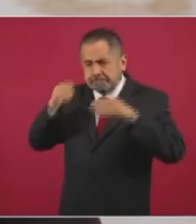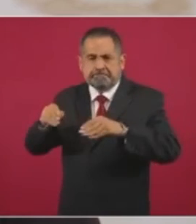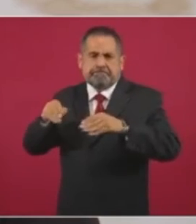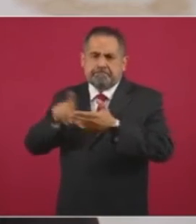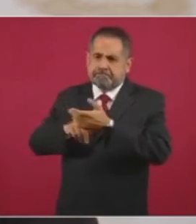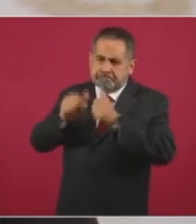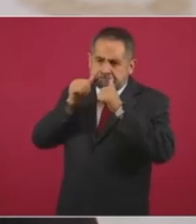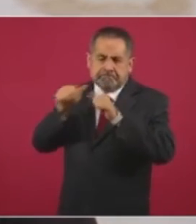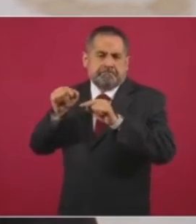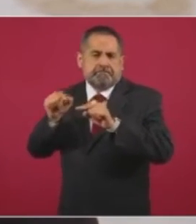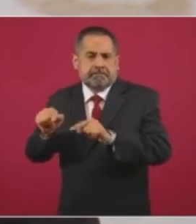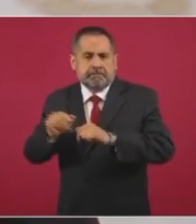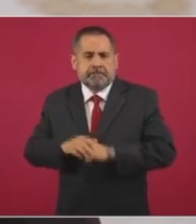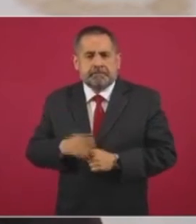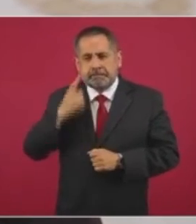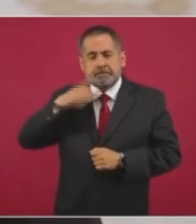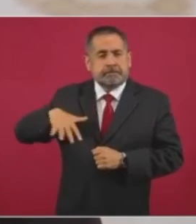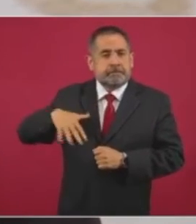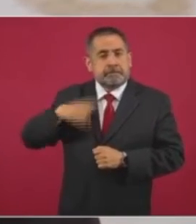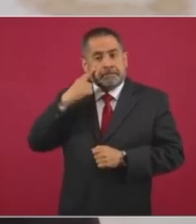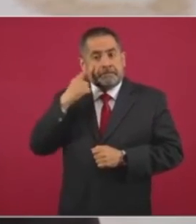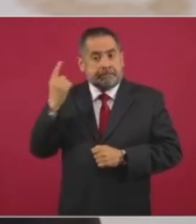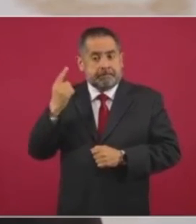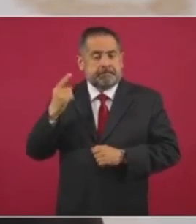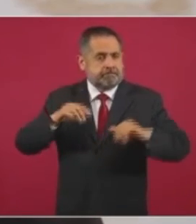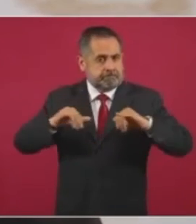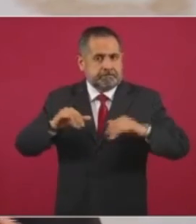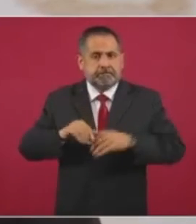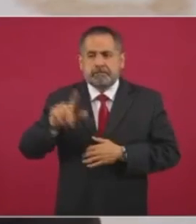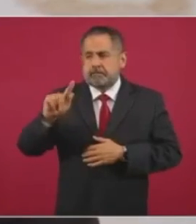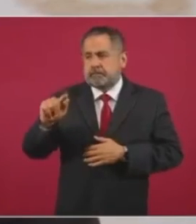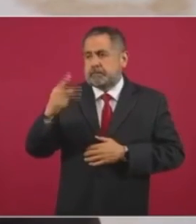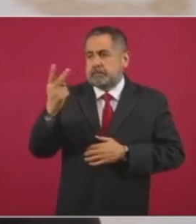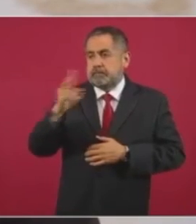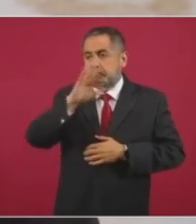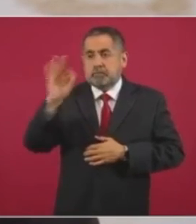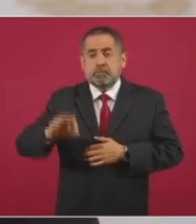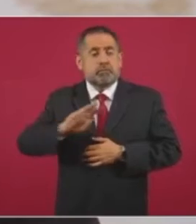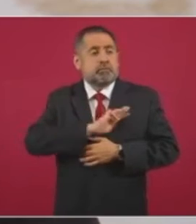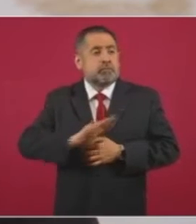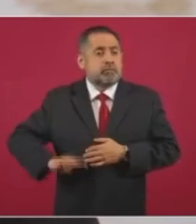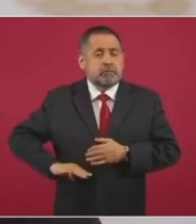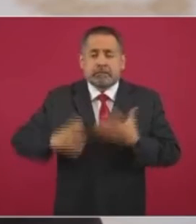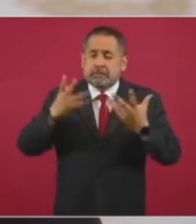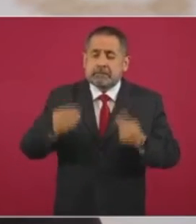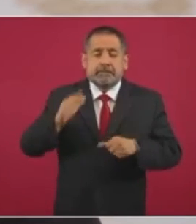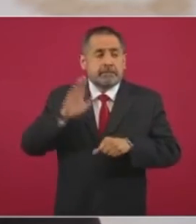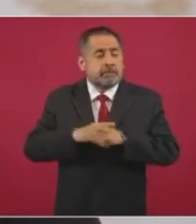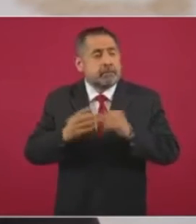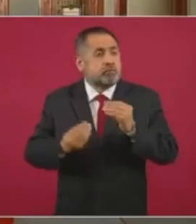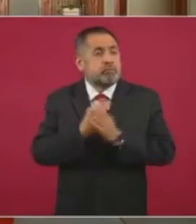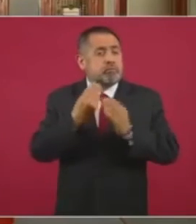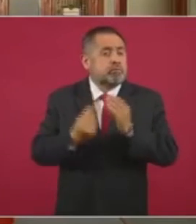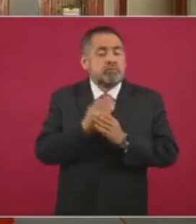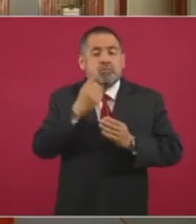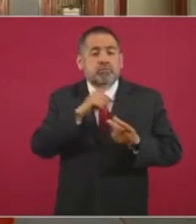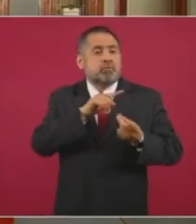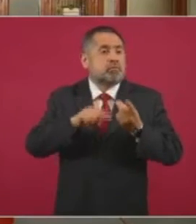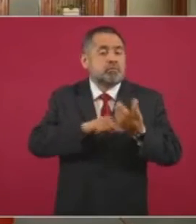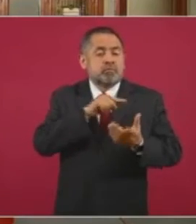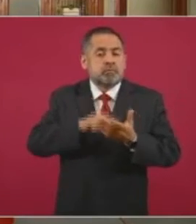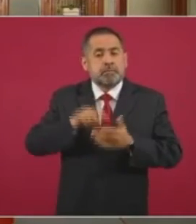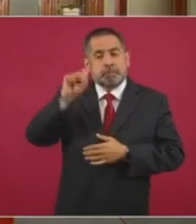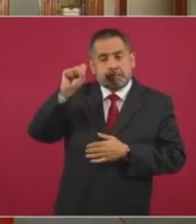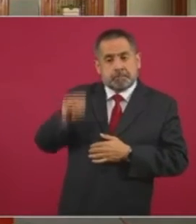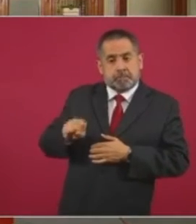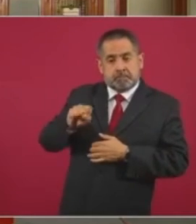ver en este mapa, el 72% de los municipios con mayor número de nuevos casos se encuentran en el sureste